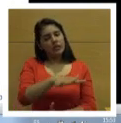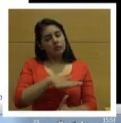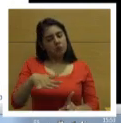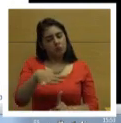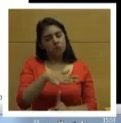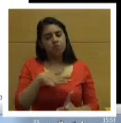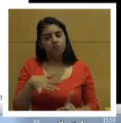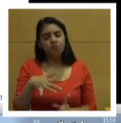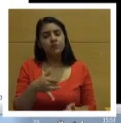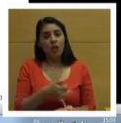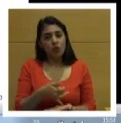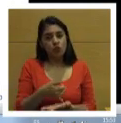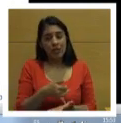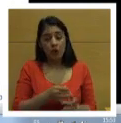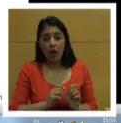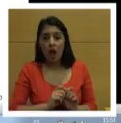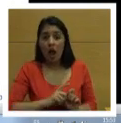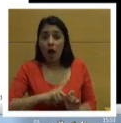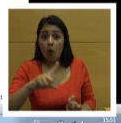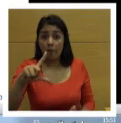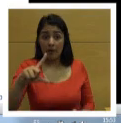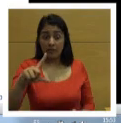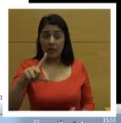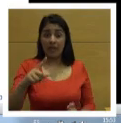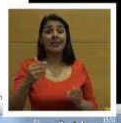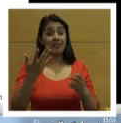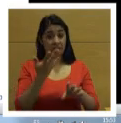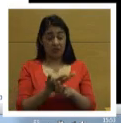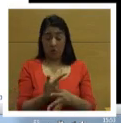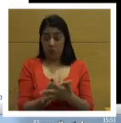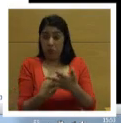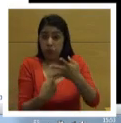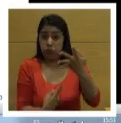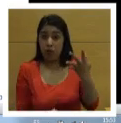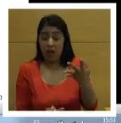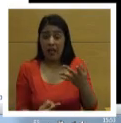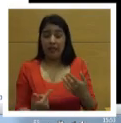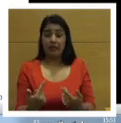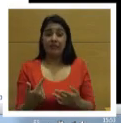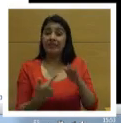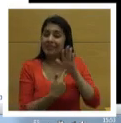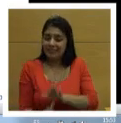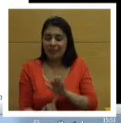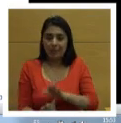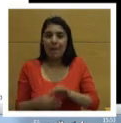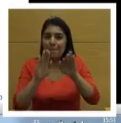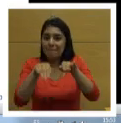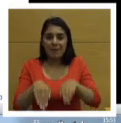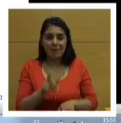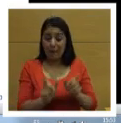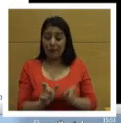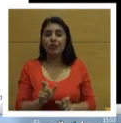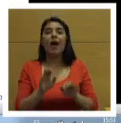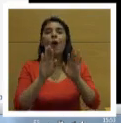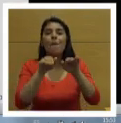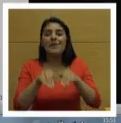aumenta si concurren varias circunstancias de discriminación en la misma persona o grupo de